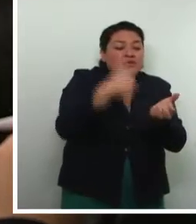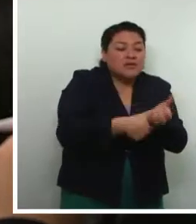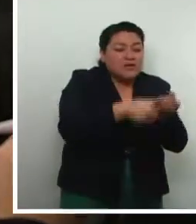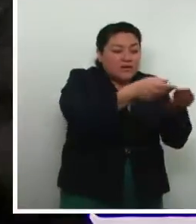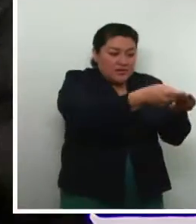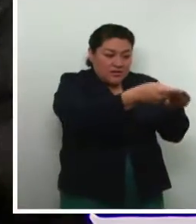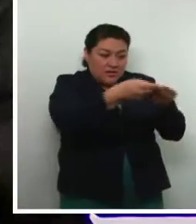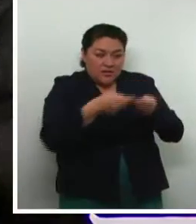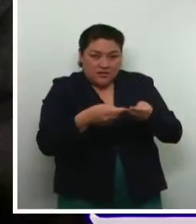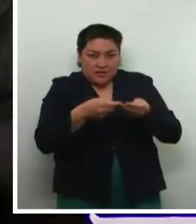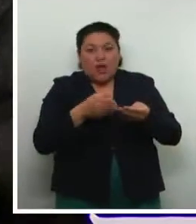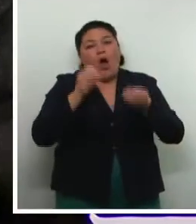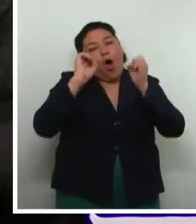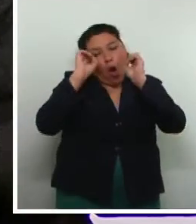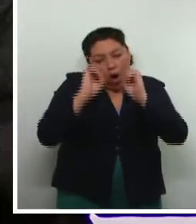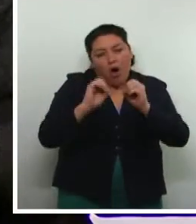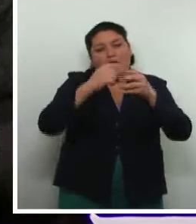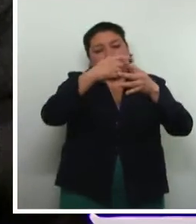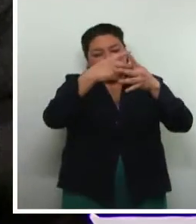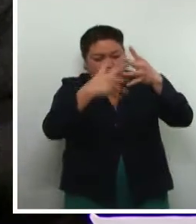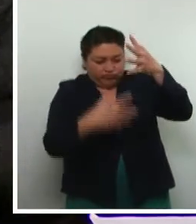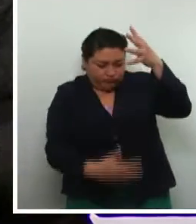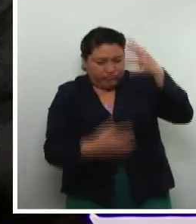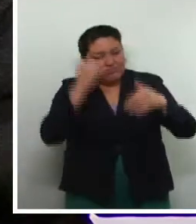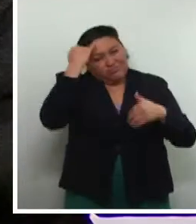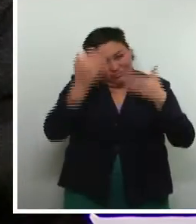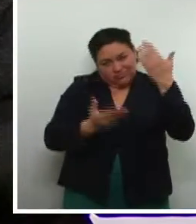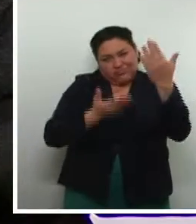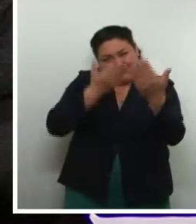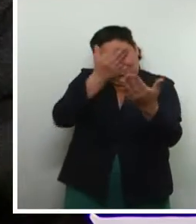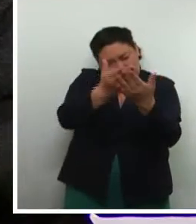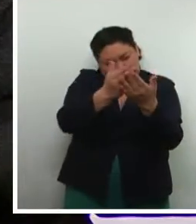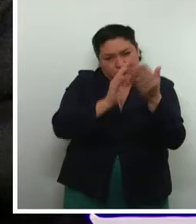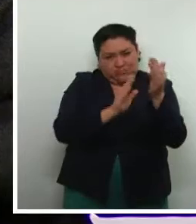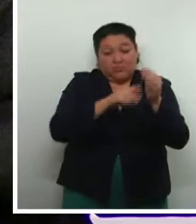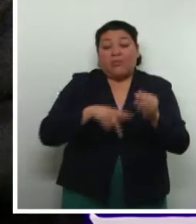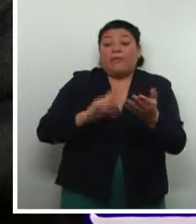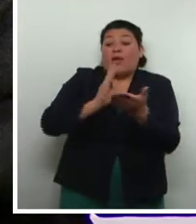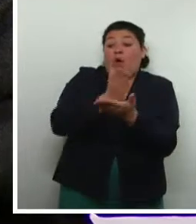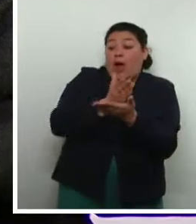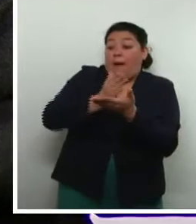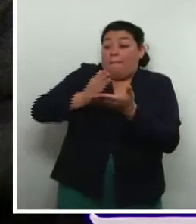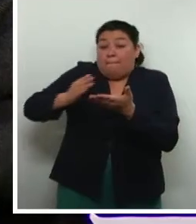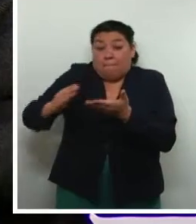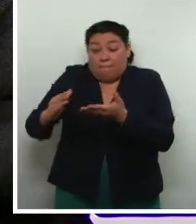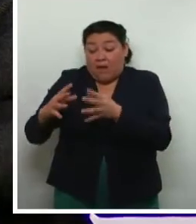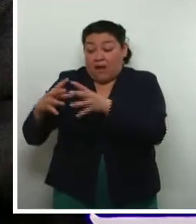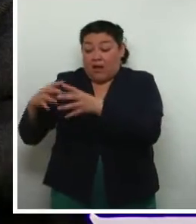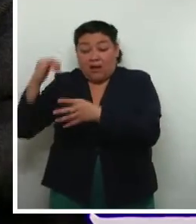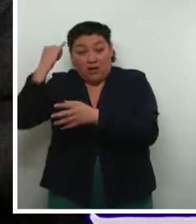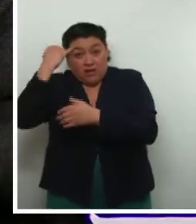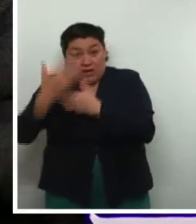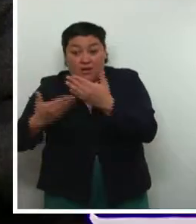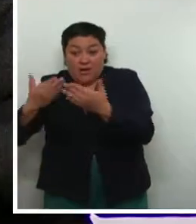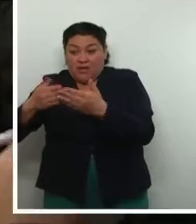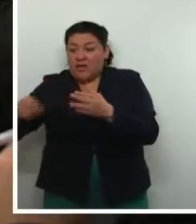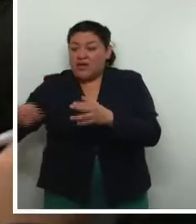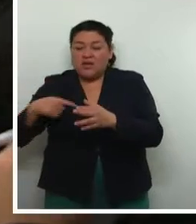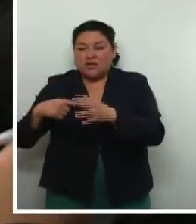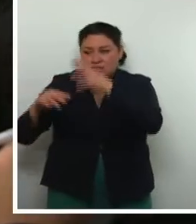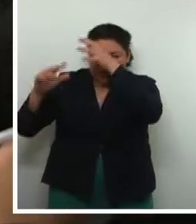o reserva grande sin las reservas que no entraron a ese